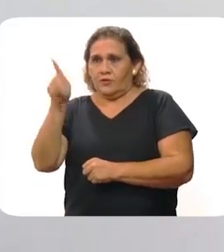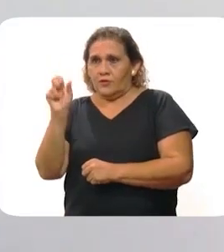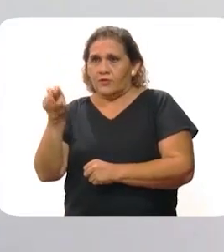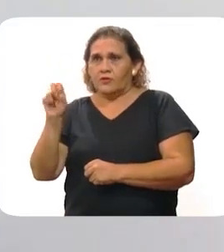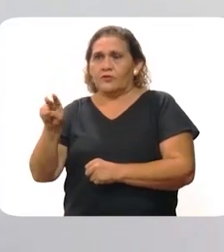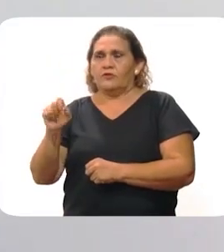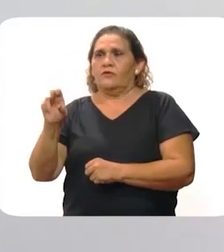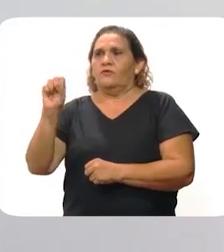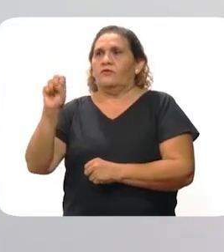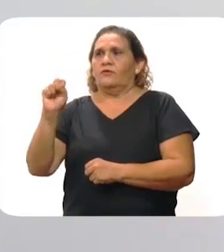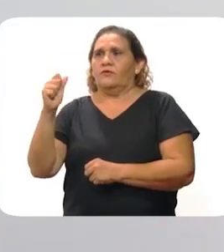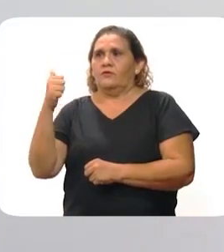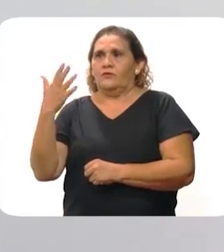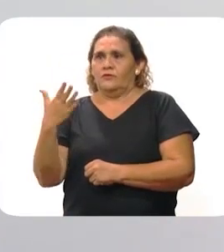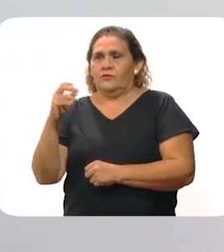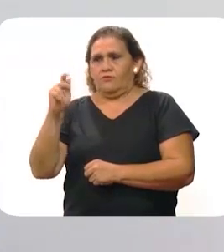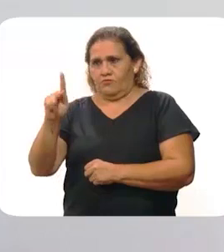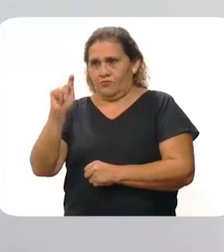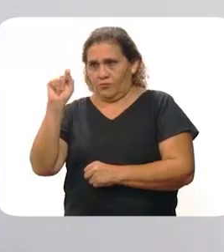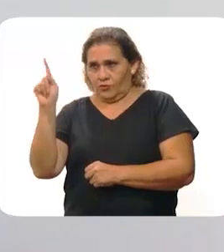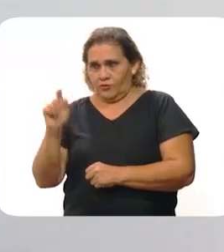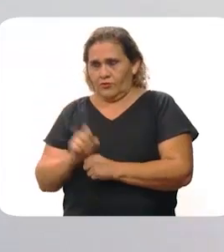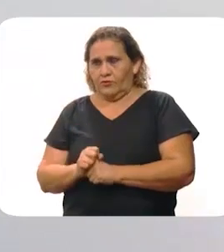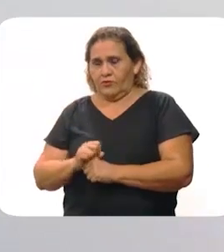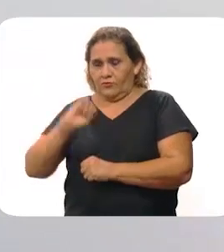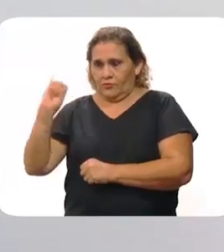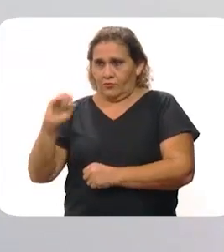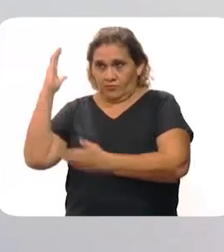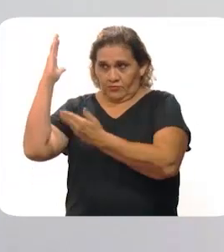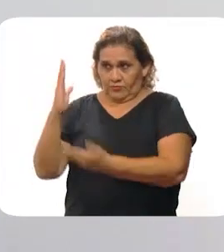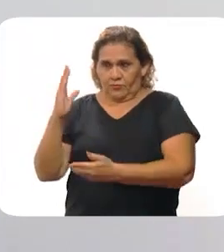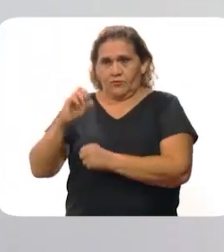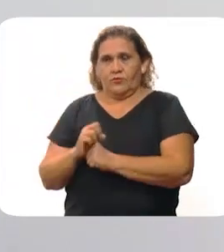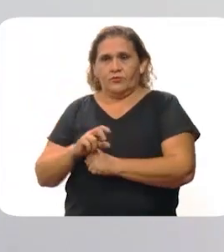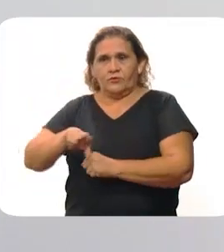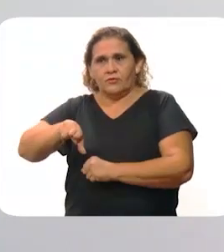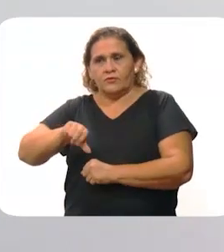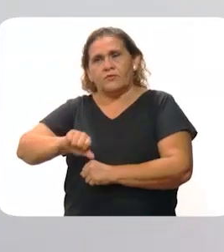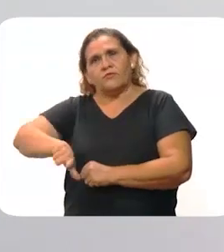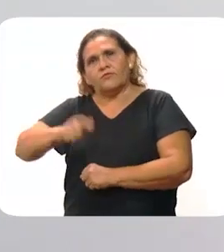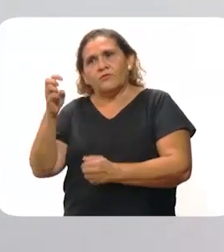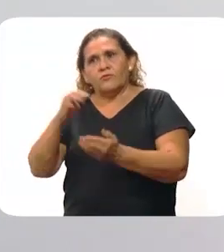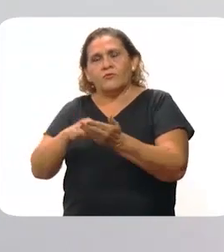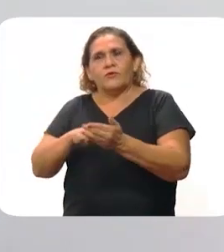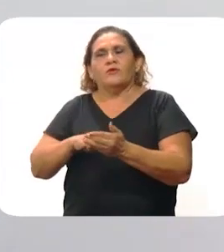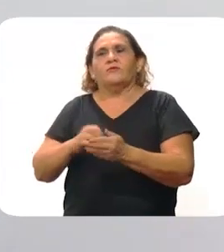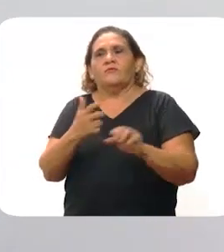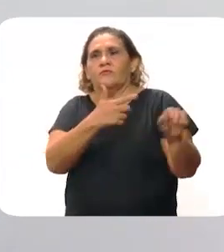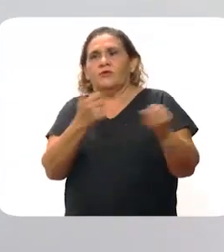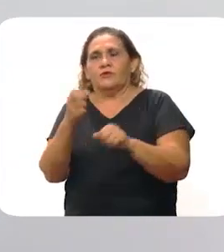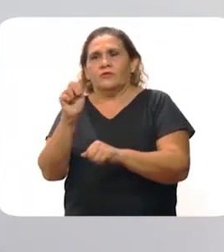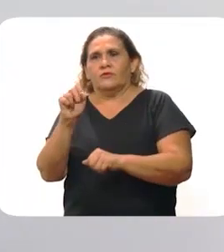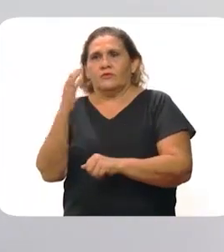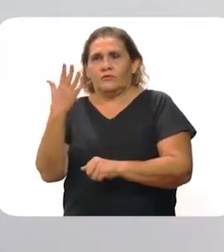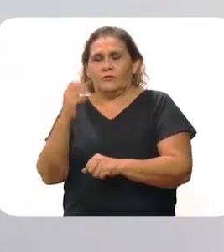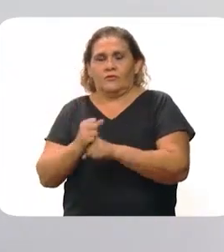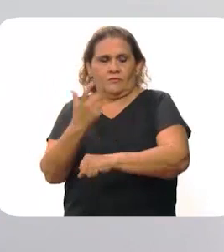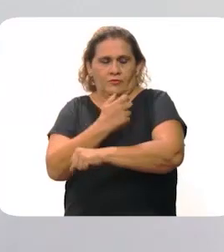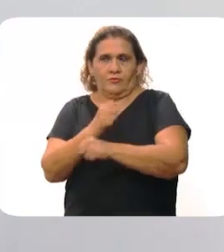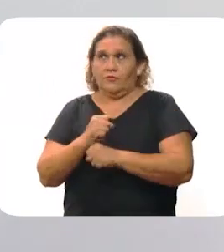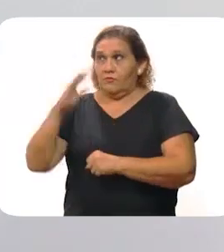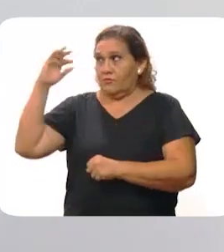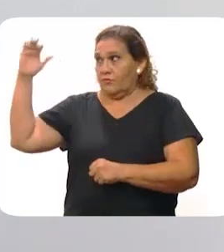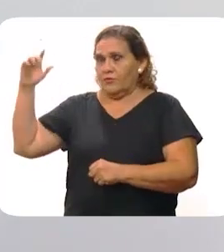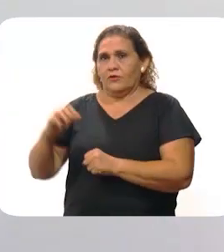con 65%. El jueves 4 arribaron al estado otras 12.675 vacunas destinadas a